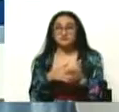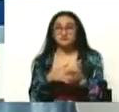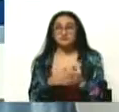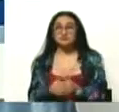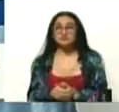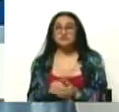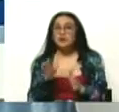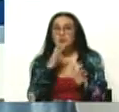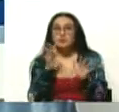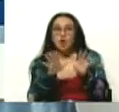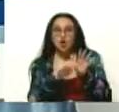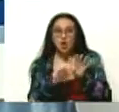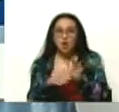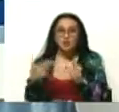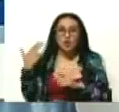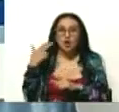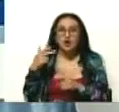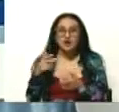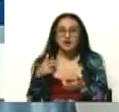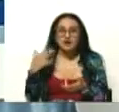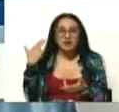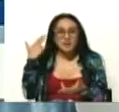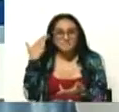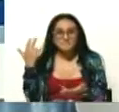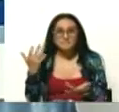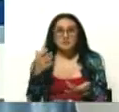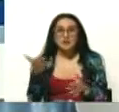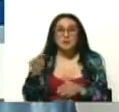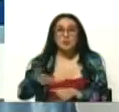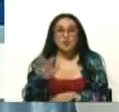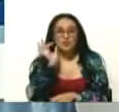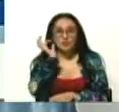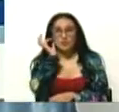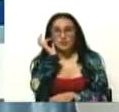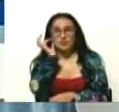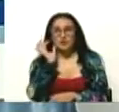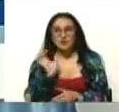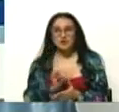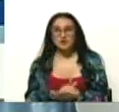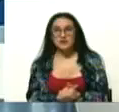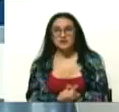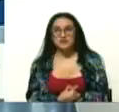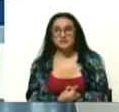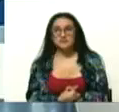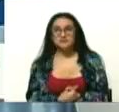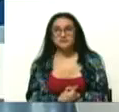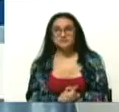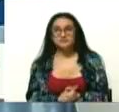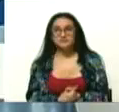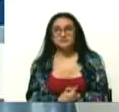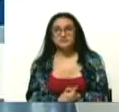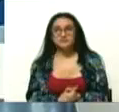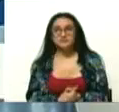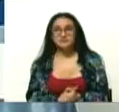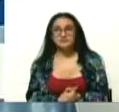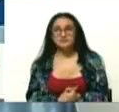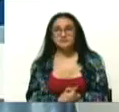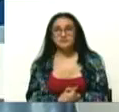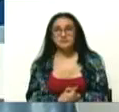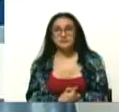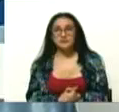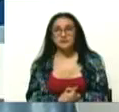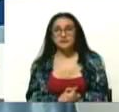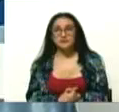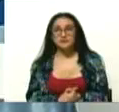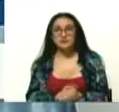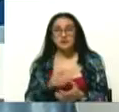medio de un robo, de un atraco, de un asalto, donde fallezca una mujer. Entonces, allí, y valga la